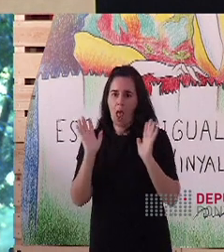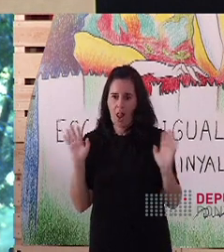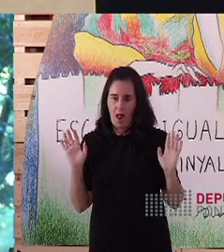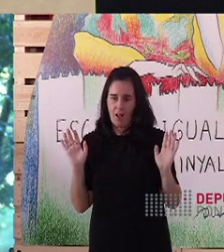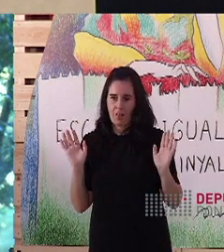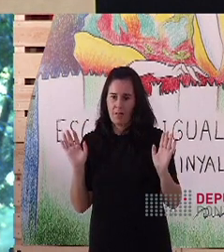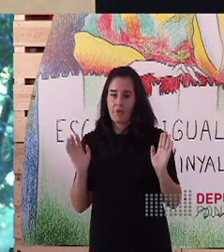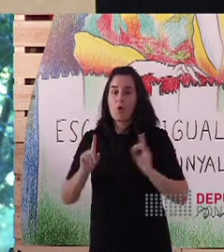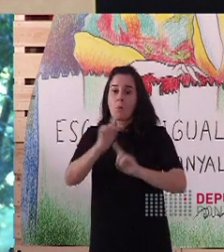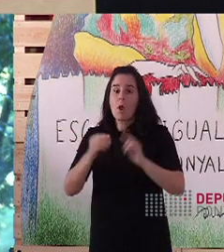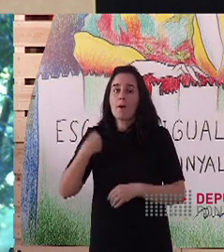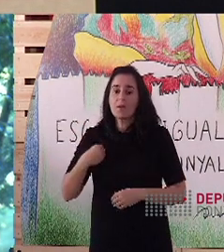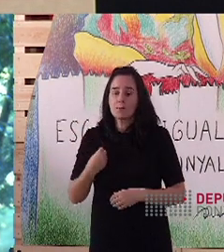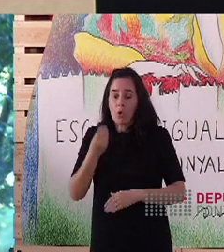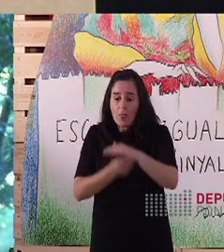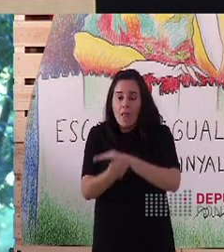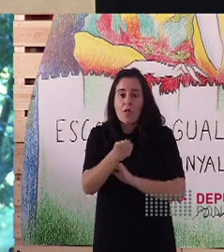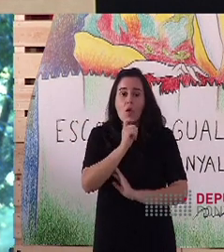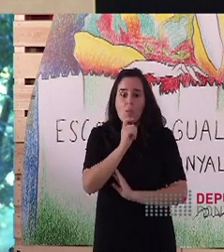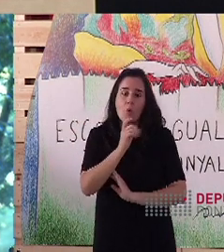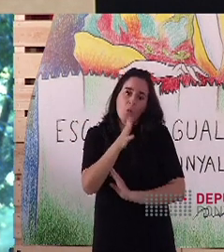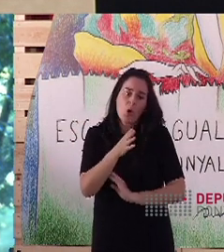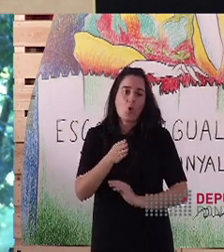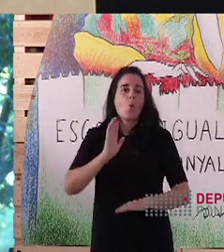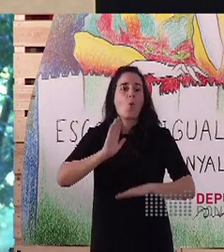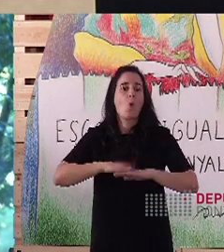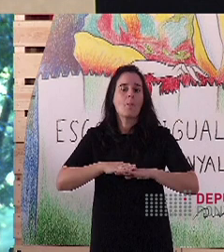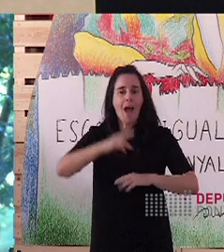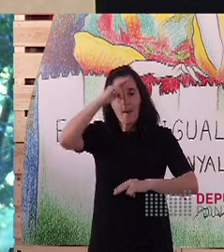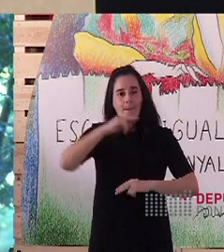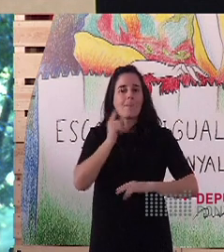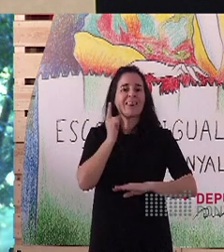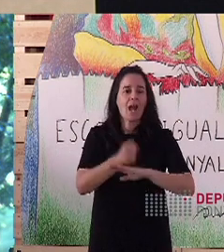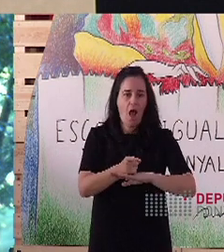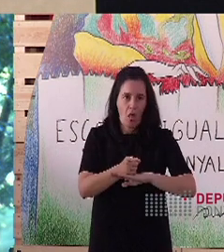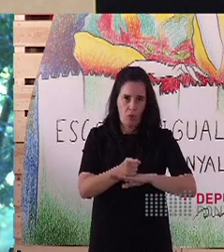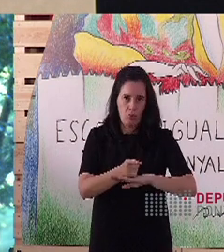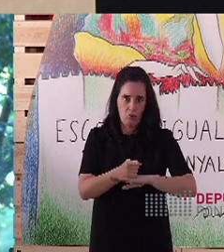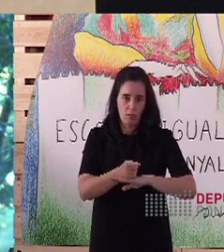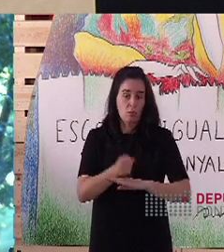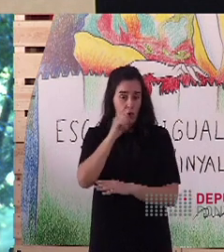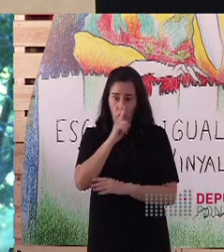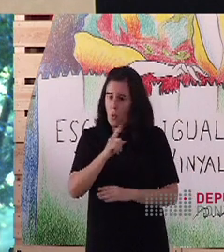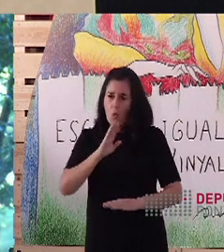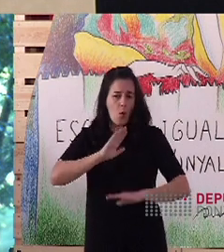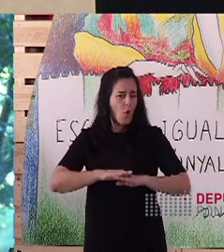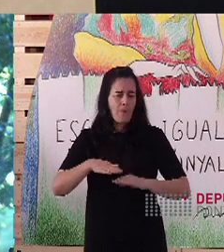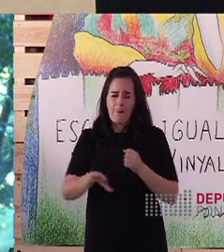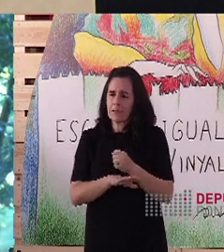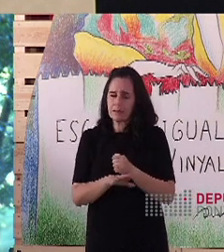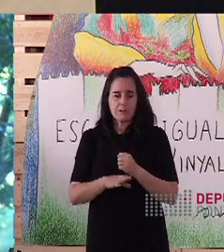estructural primero tiene un origen patriarcal. La prostitución es una institución fundacional del patriarcado. Pero en segundo